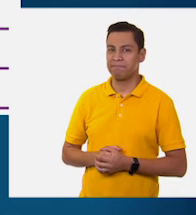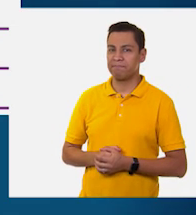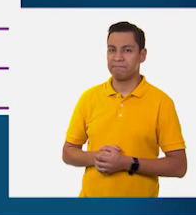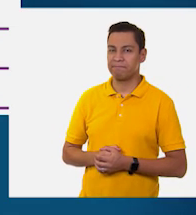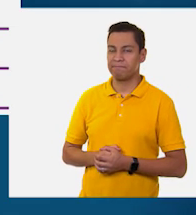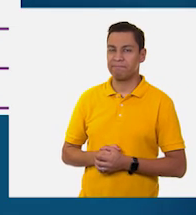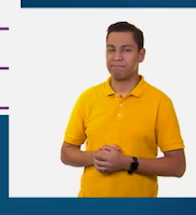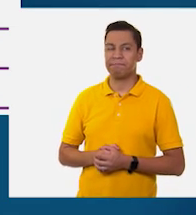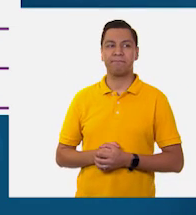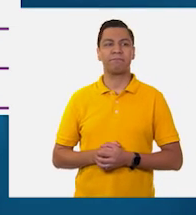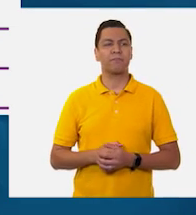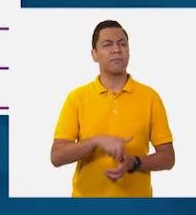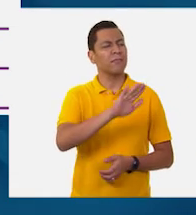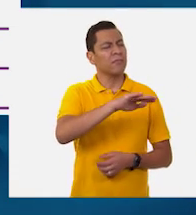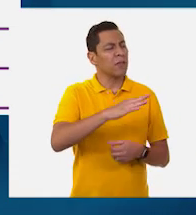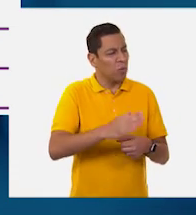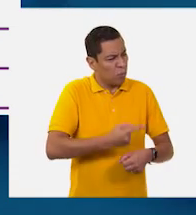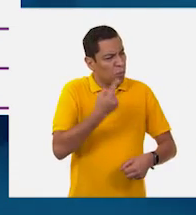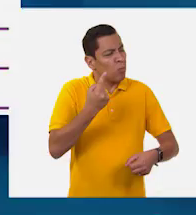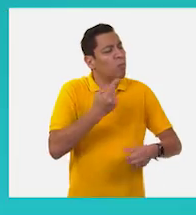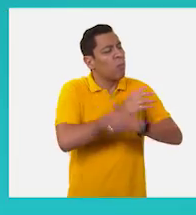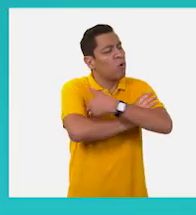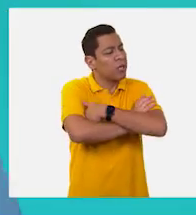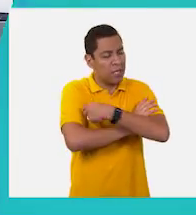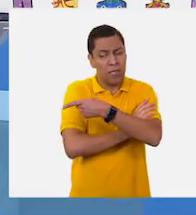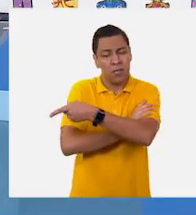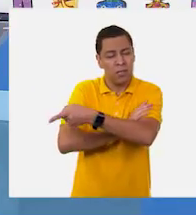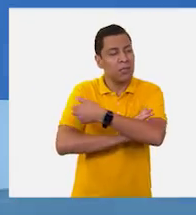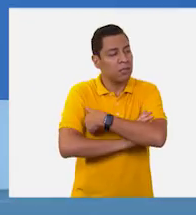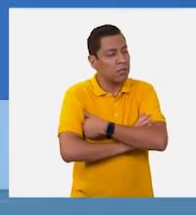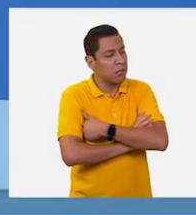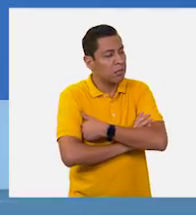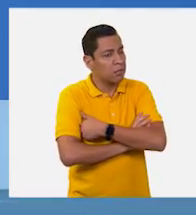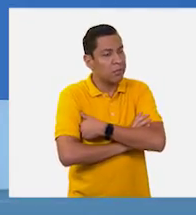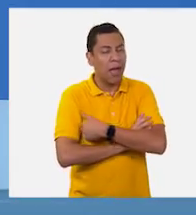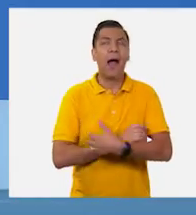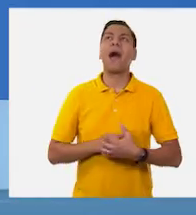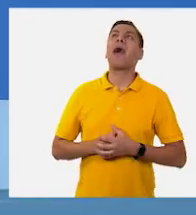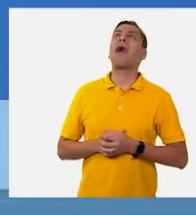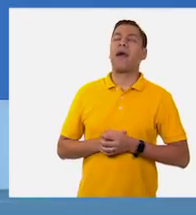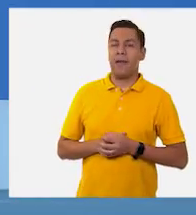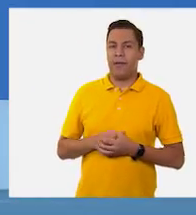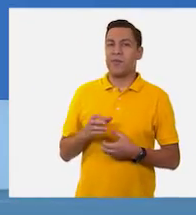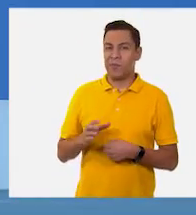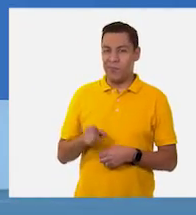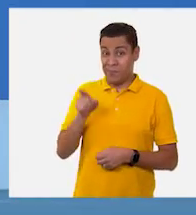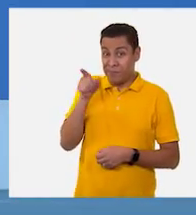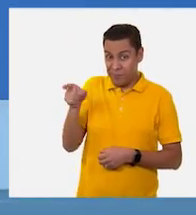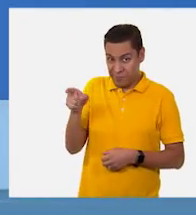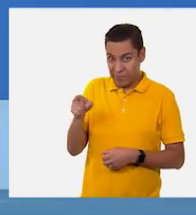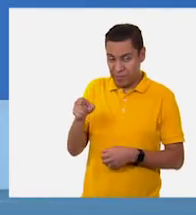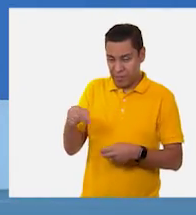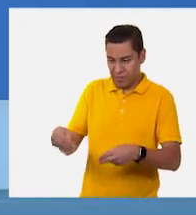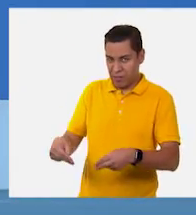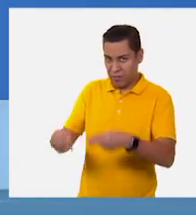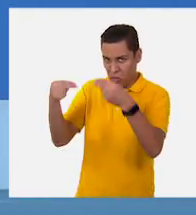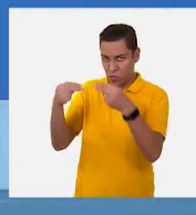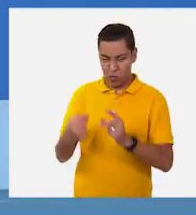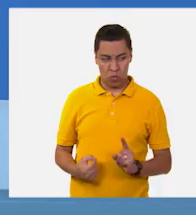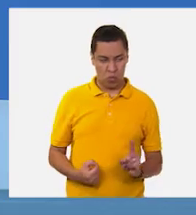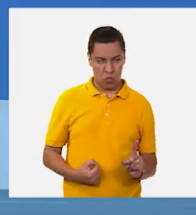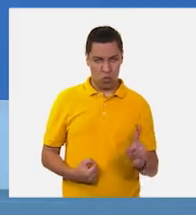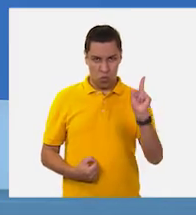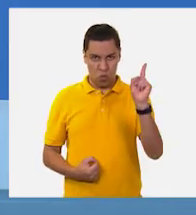Bien, ahora explícanos por qué, Ton. ¿Por qué en la panadería 2? Ah, bueno, porque en la panadería 1